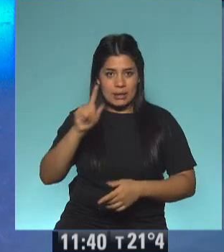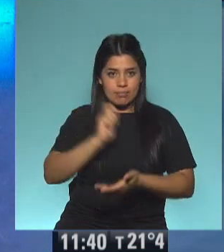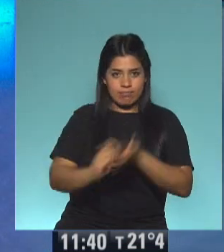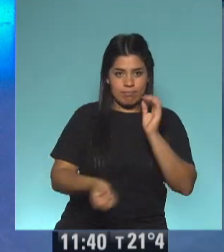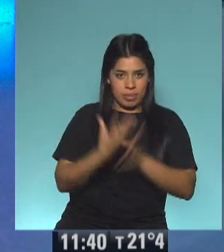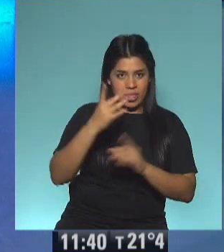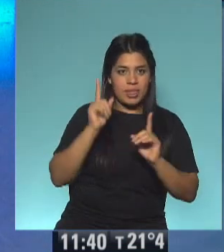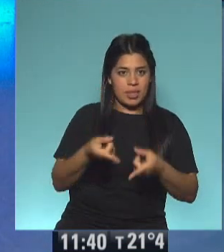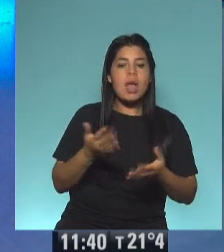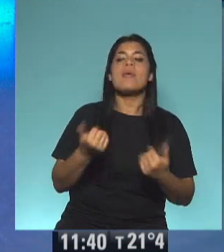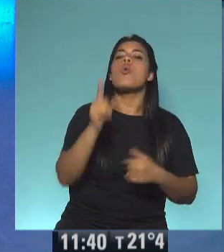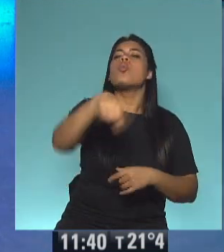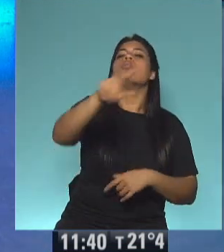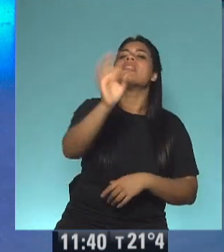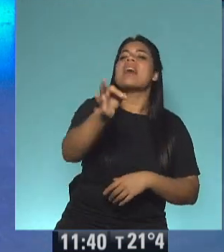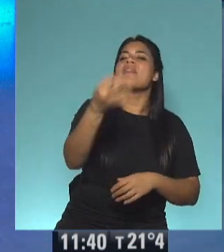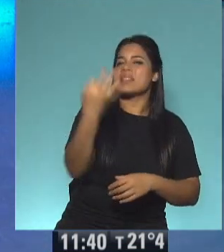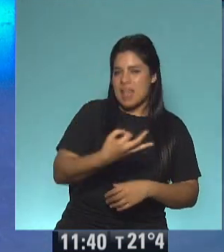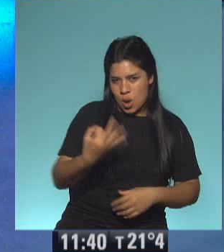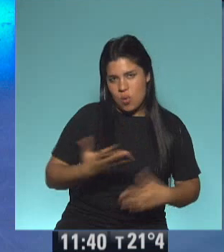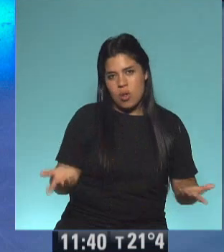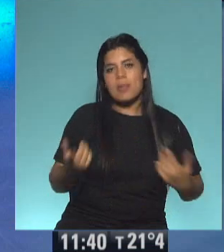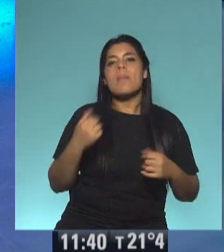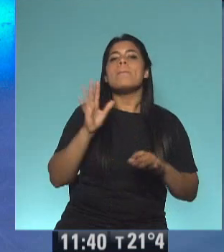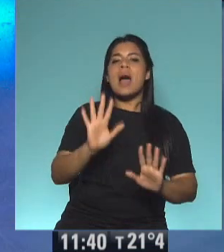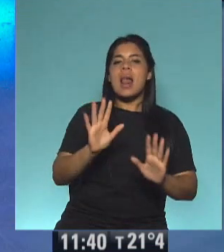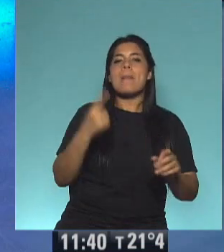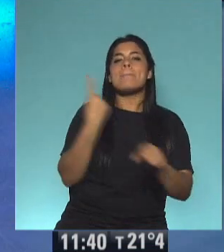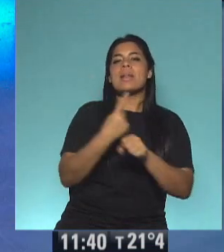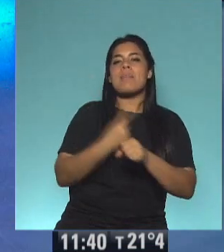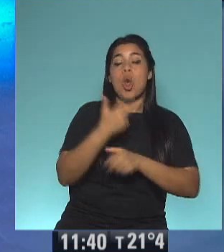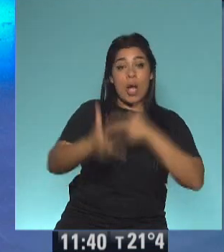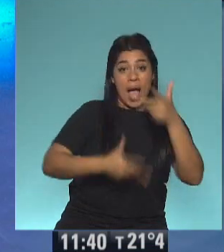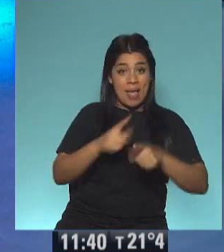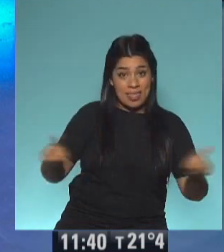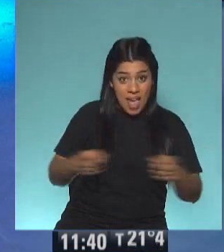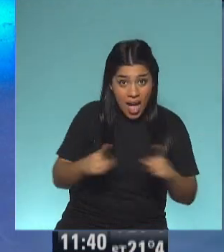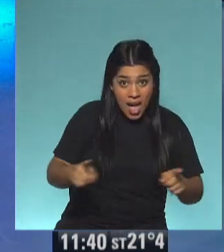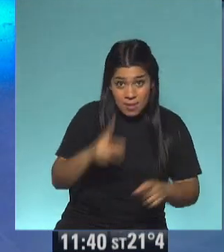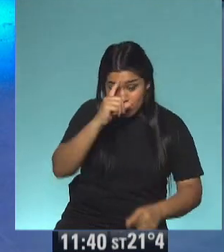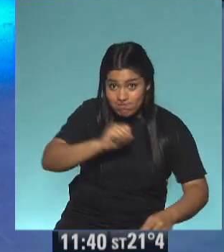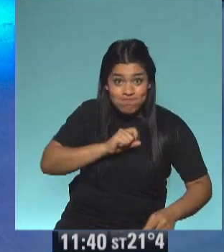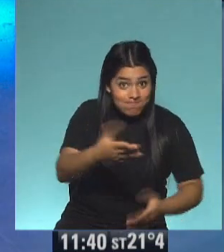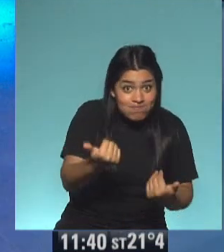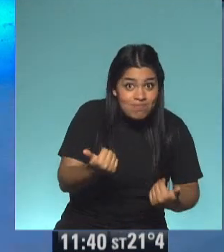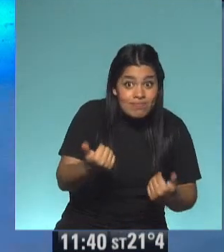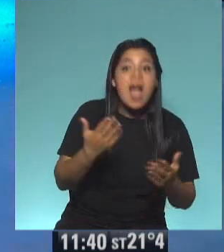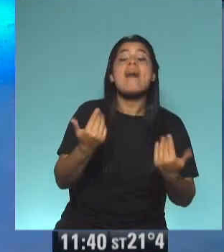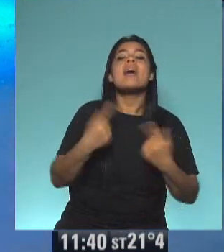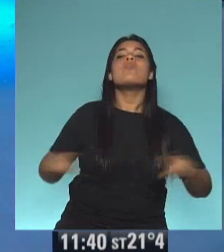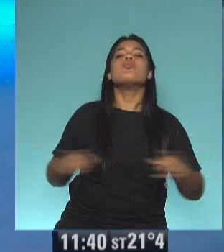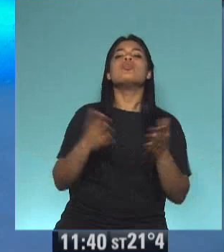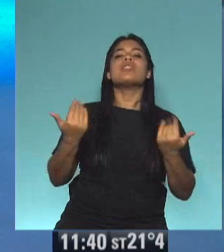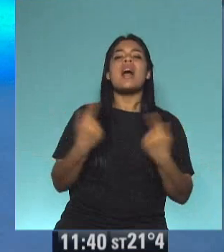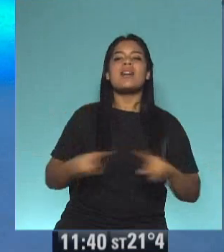estamos hablando. Pero en vez de mandar la canción y que ustedes la vean, ¿la cantamos, la bailamos todos? ¿Nos animamos? ¿Sí? ¿La ponemos que suene en el estudio?